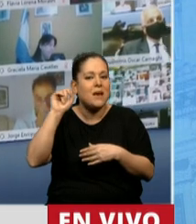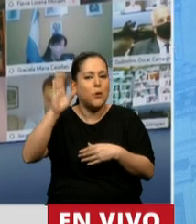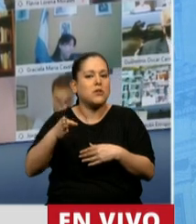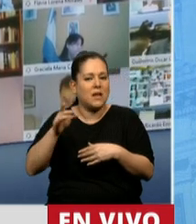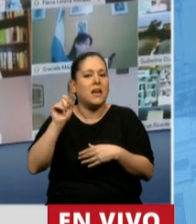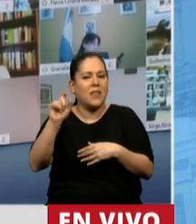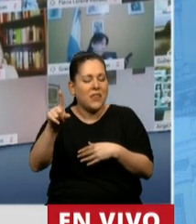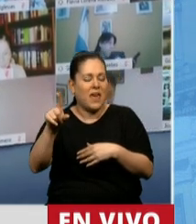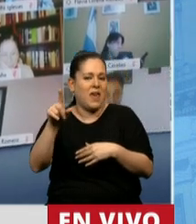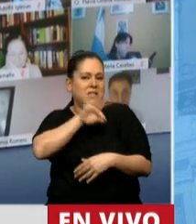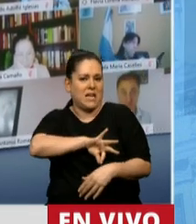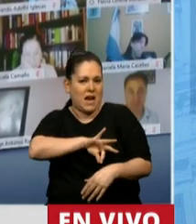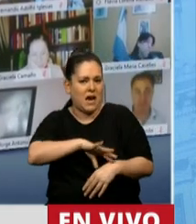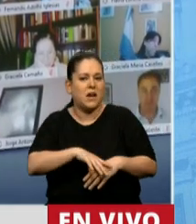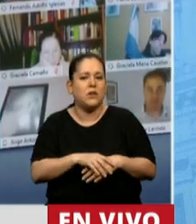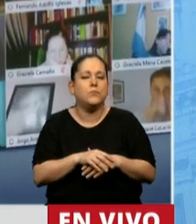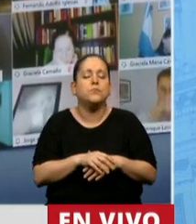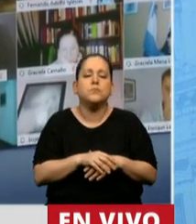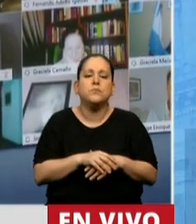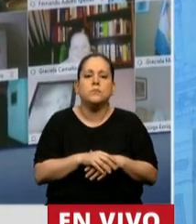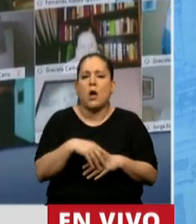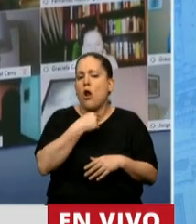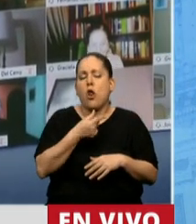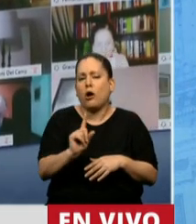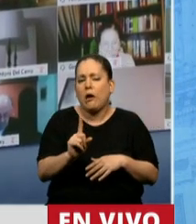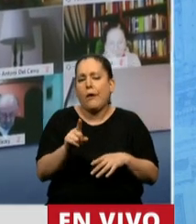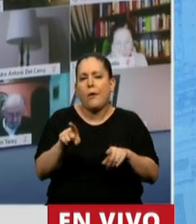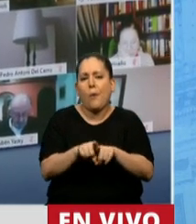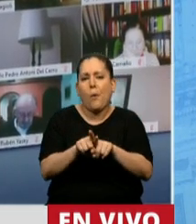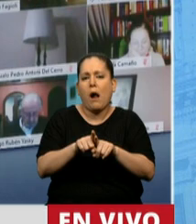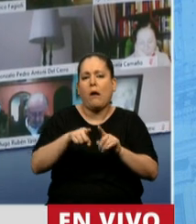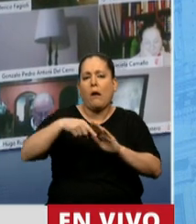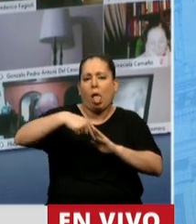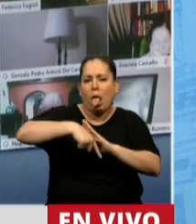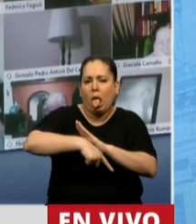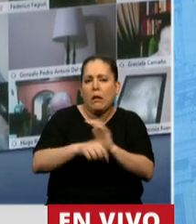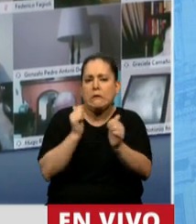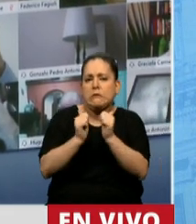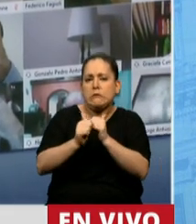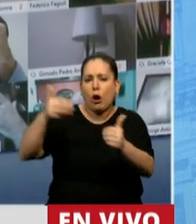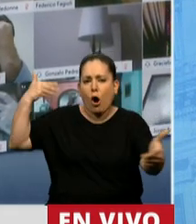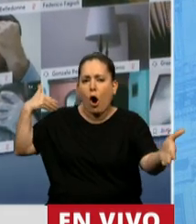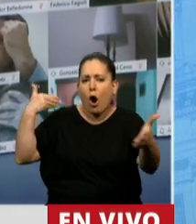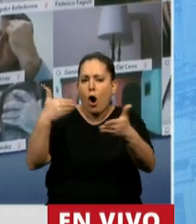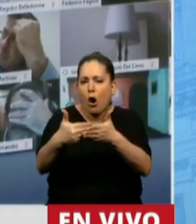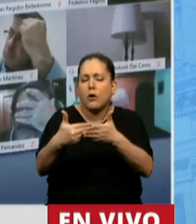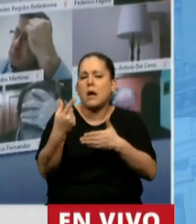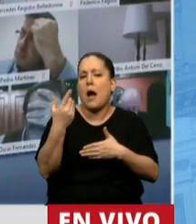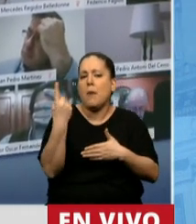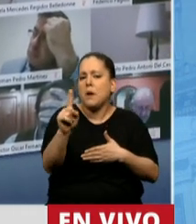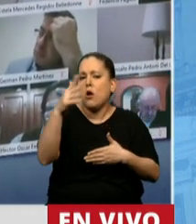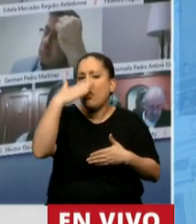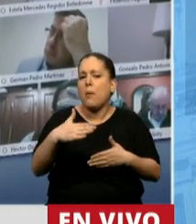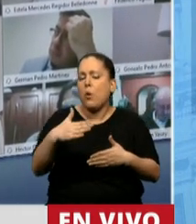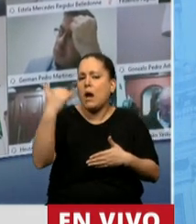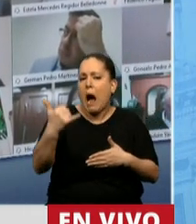variación salarial no quiero seguir haciendo historia pero después empezaron a aparecer